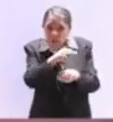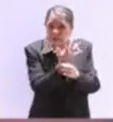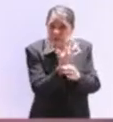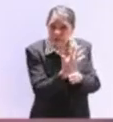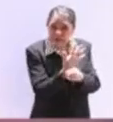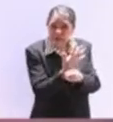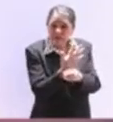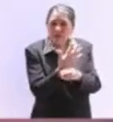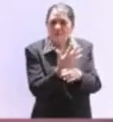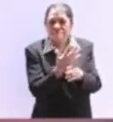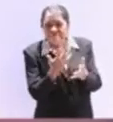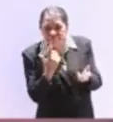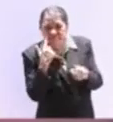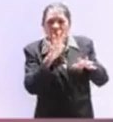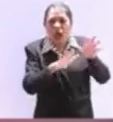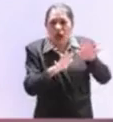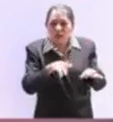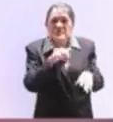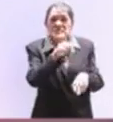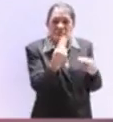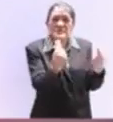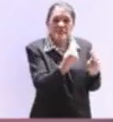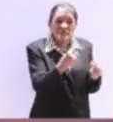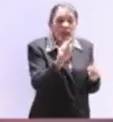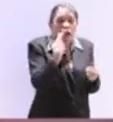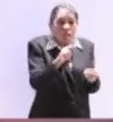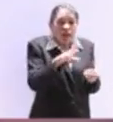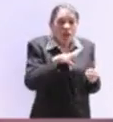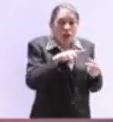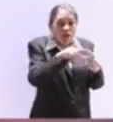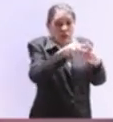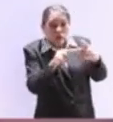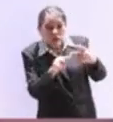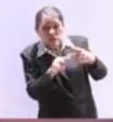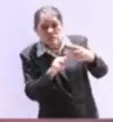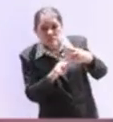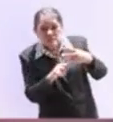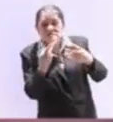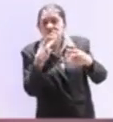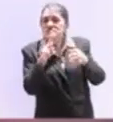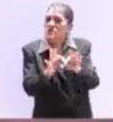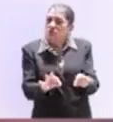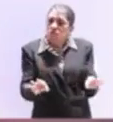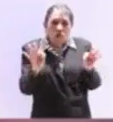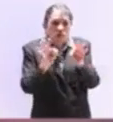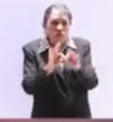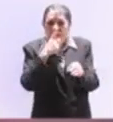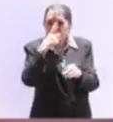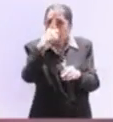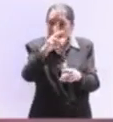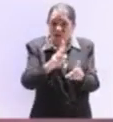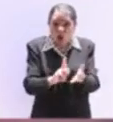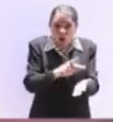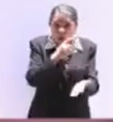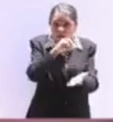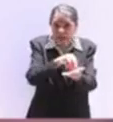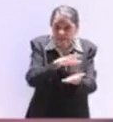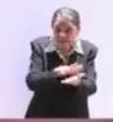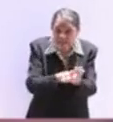que ver con una infraestructura mayor del municipio. Entonces, esto es muy importante recalcarlo, que ustedes lo